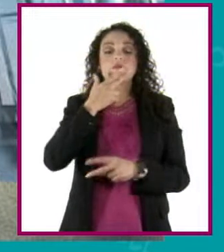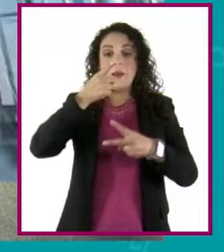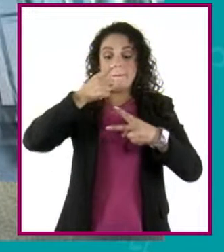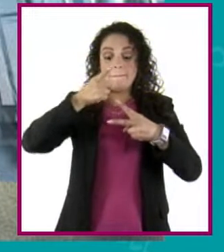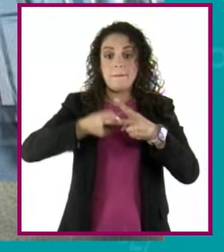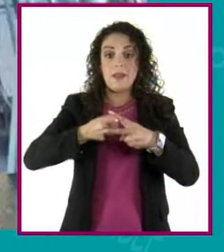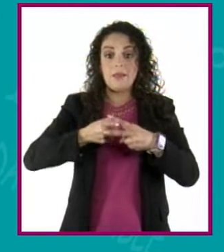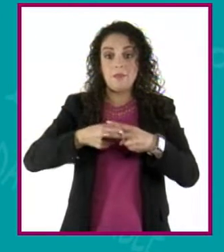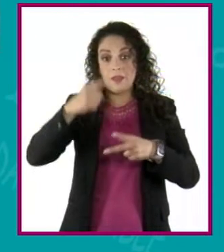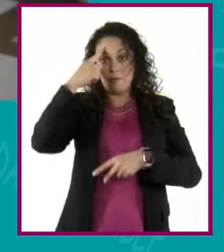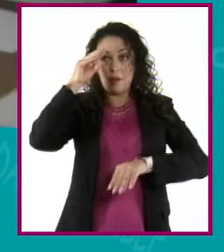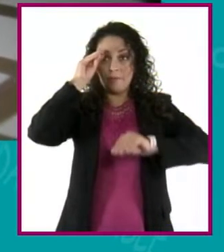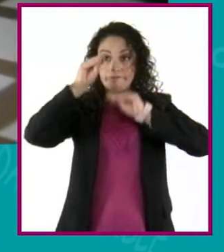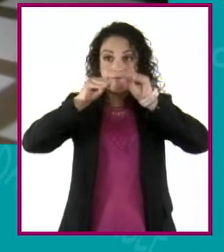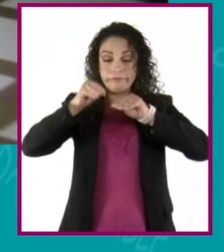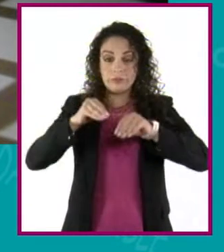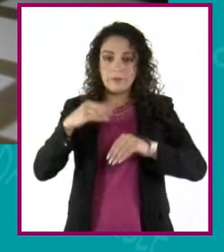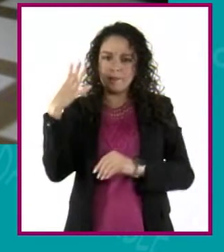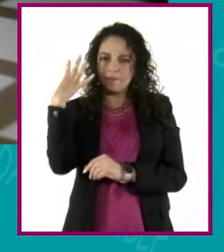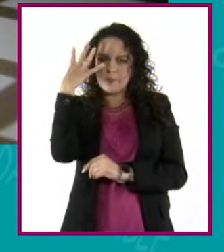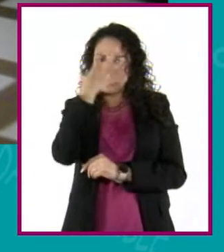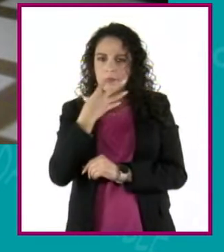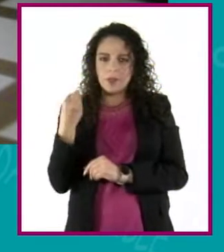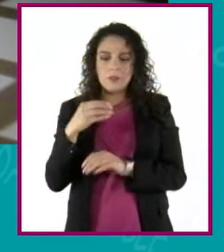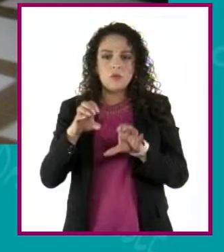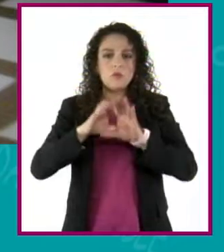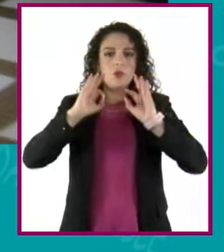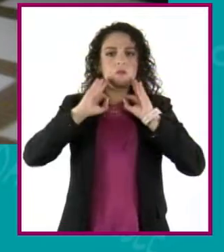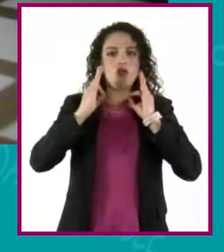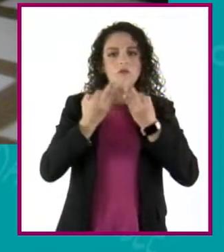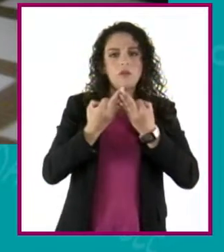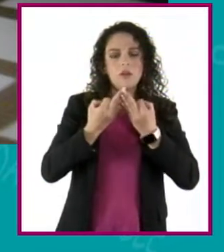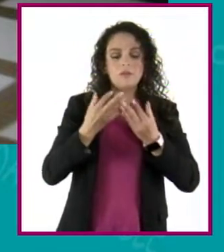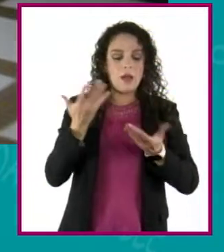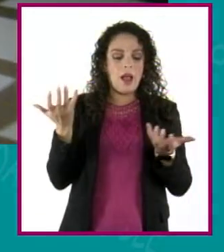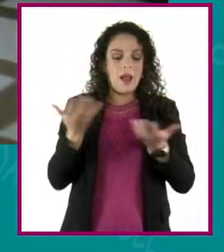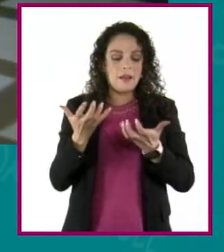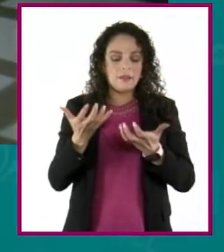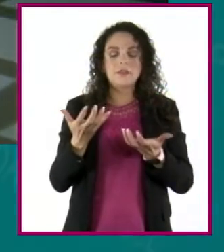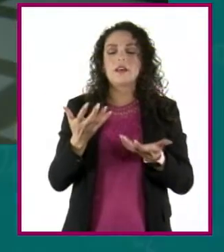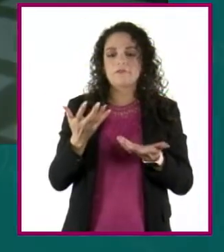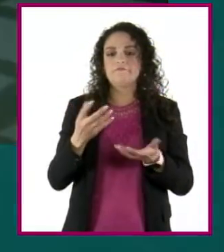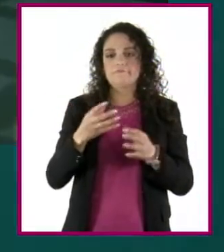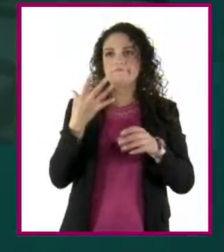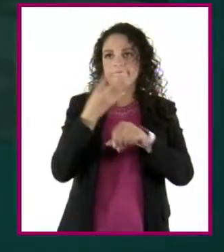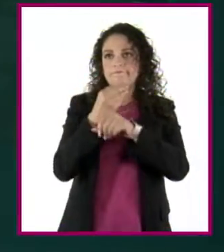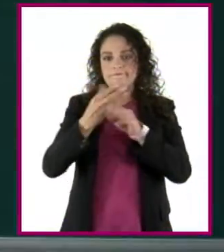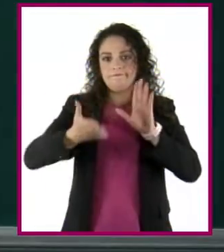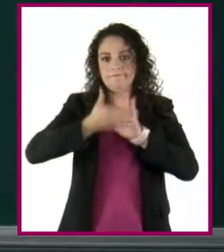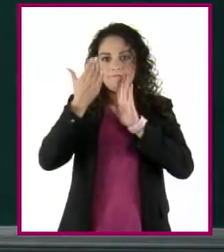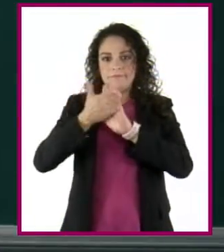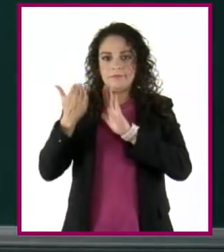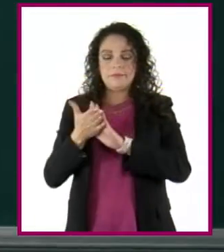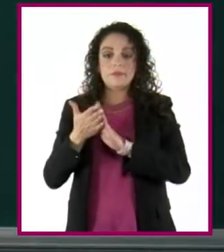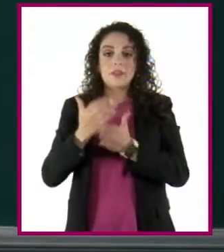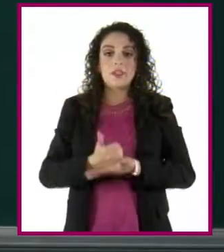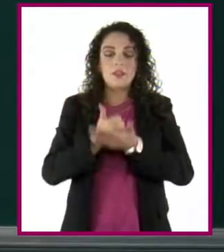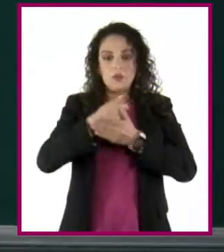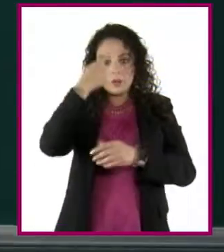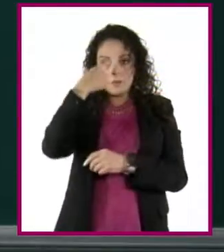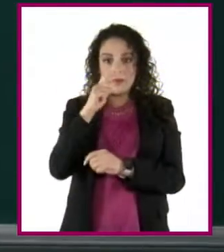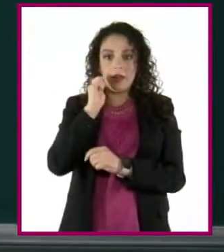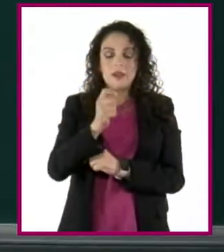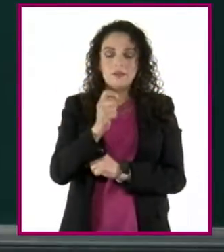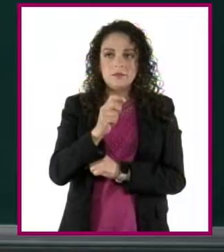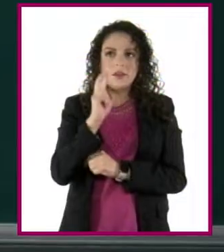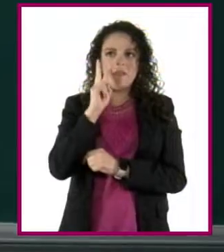matemáticas. Desde la belleza y la armonía hasta la forma y estructuras, las matemáticas ofrecen herramientas para investigar la complejidad de la realidad